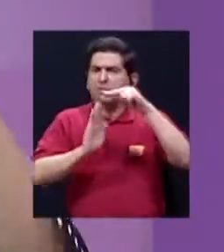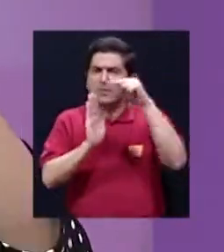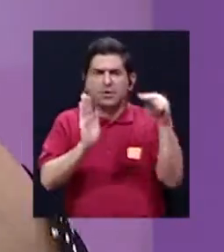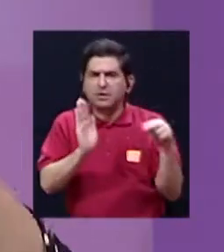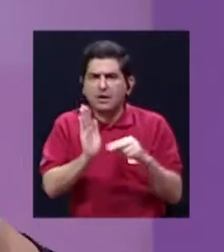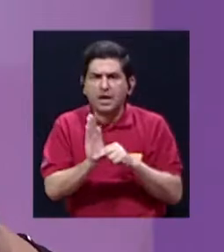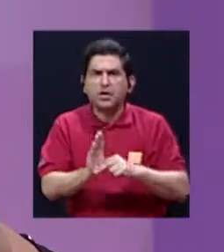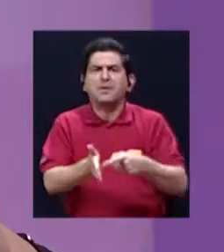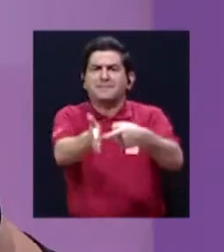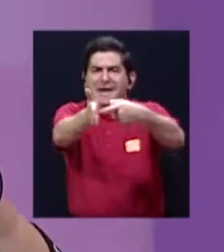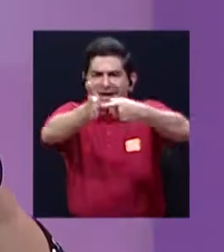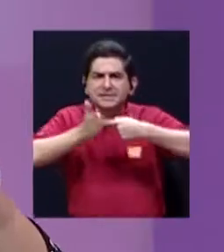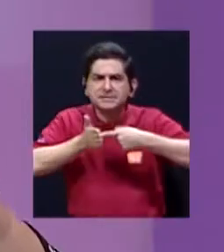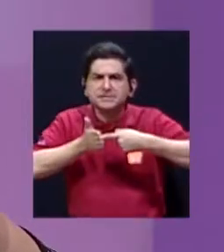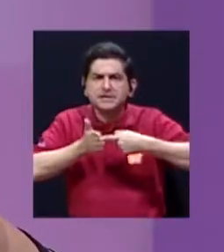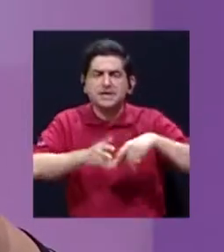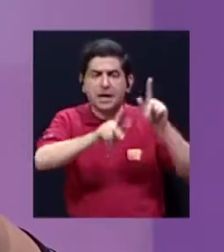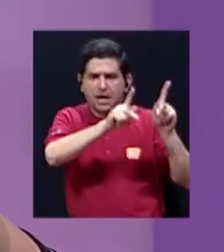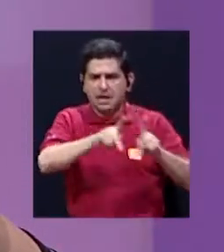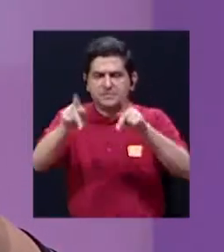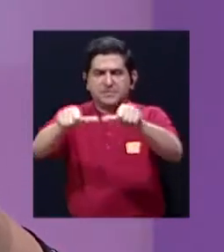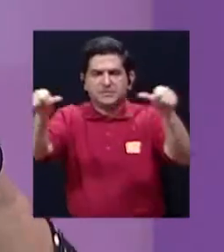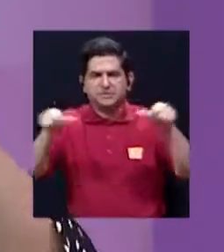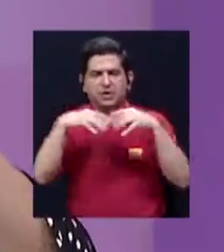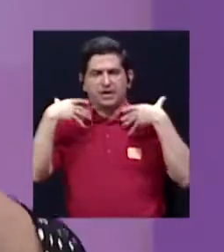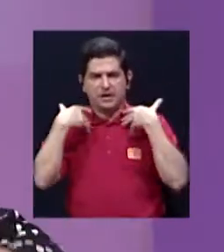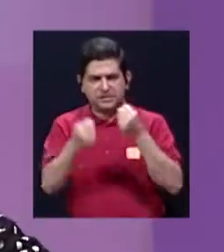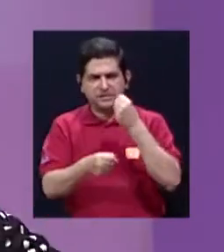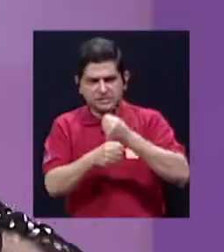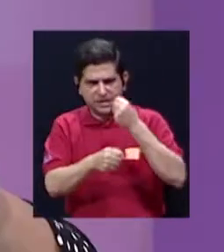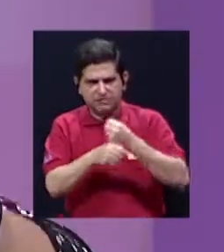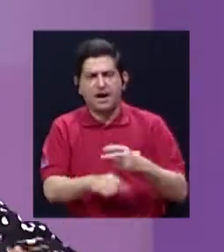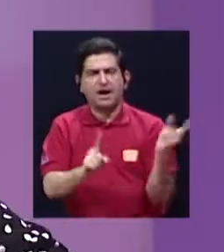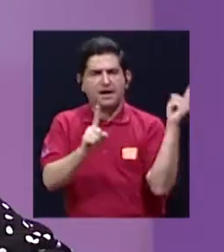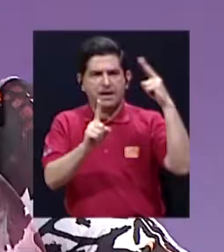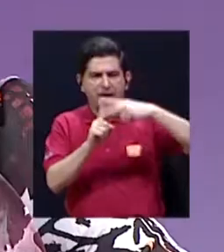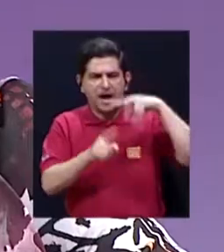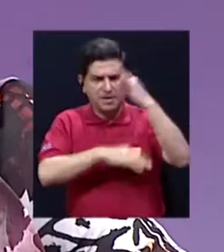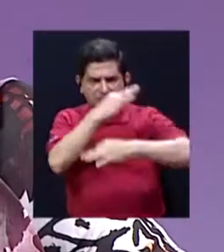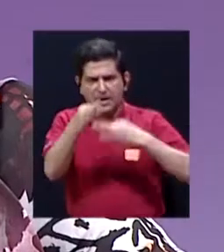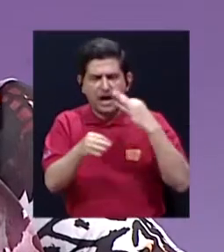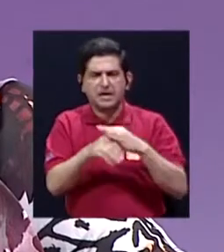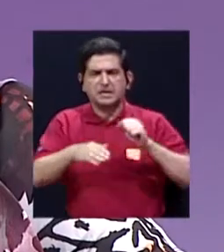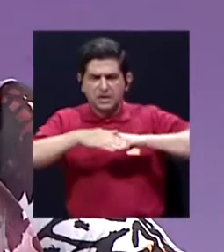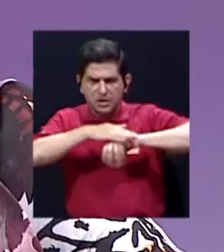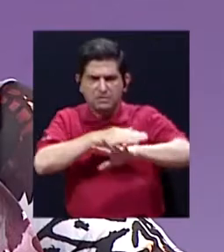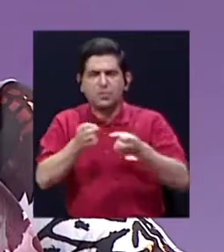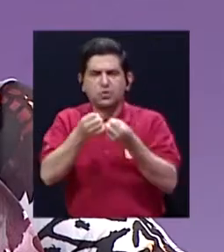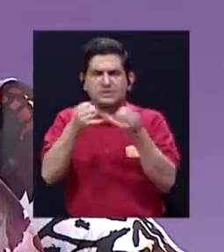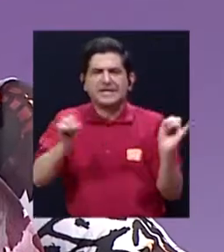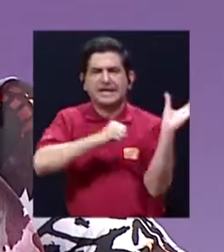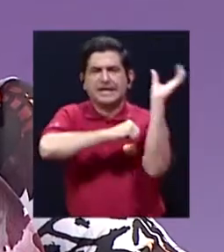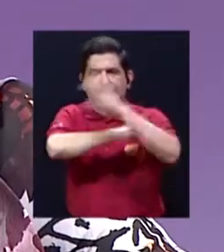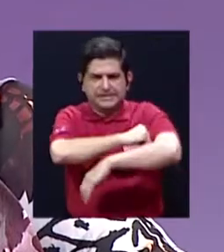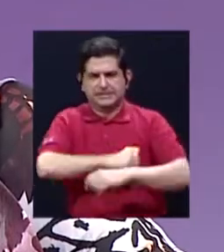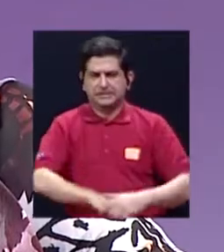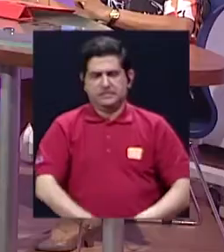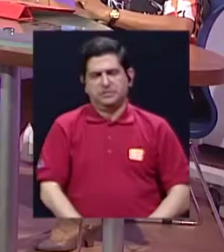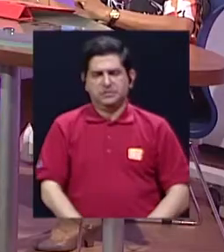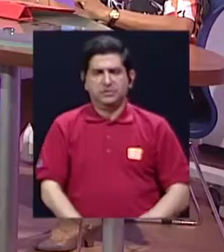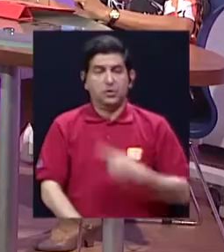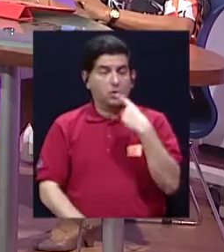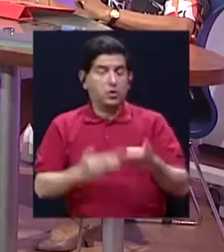exige al personal de salud practicar ese tipo de aborto impune? Que, como